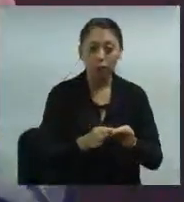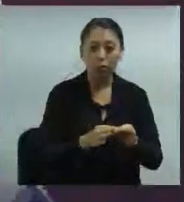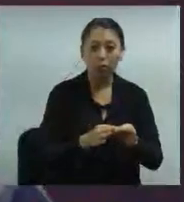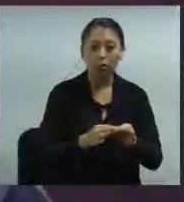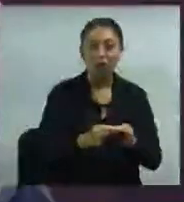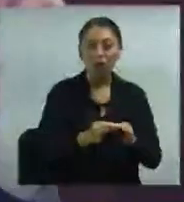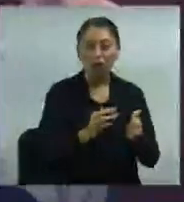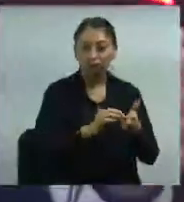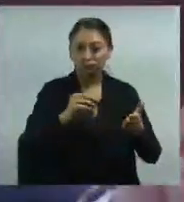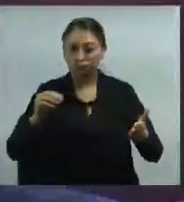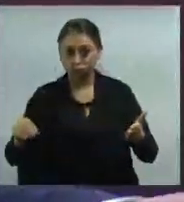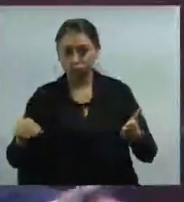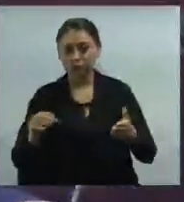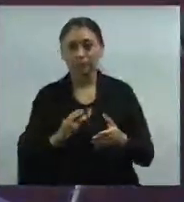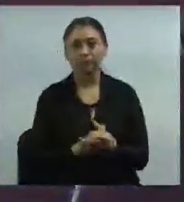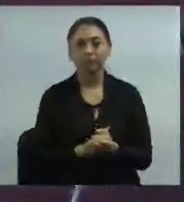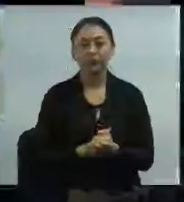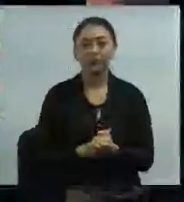del día. Gracias, presidente.